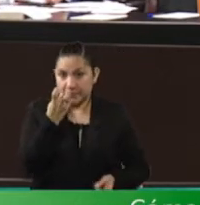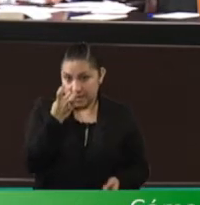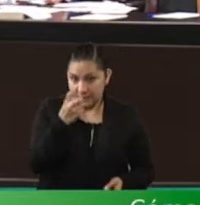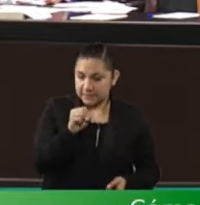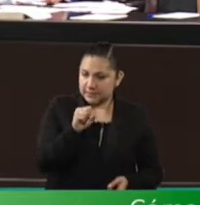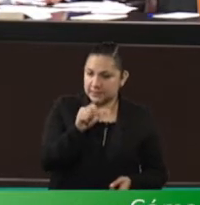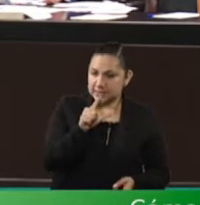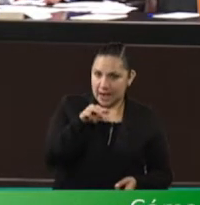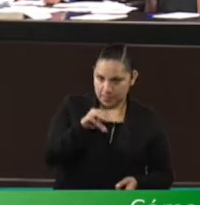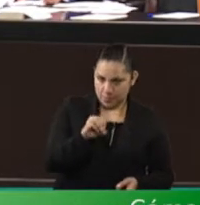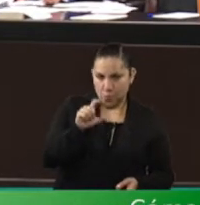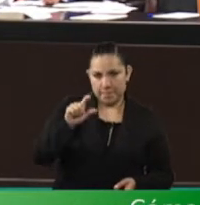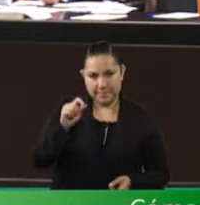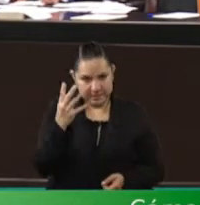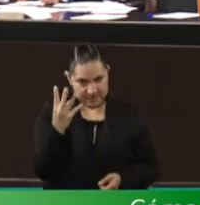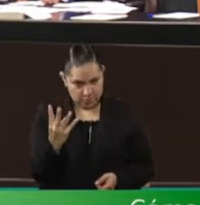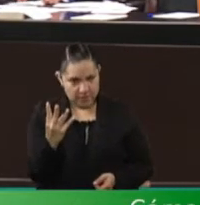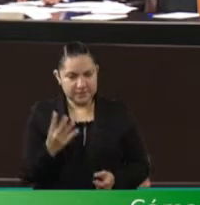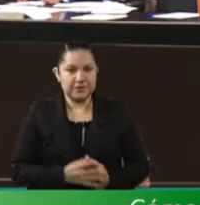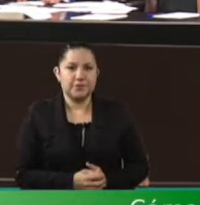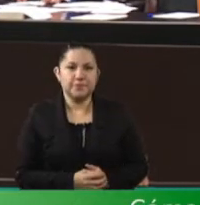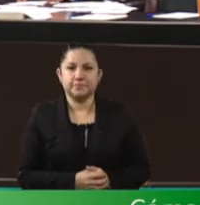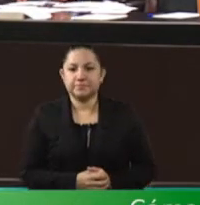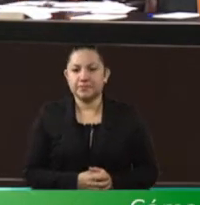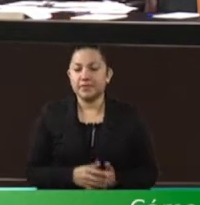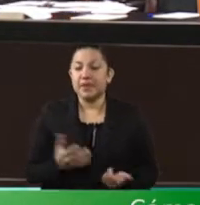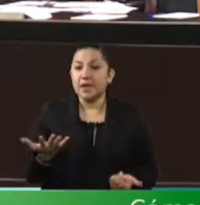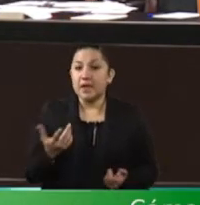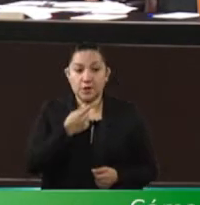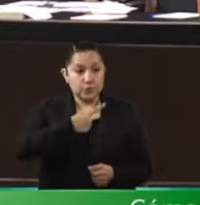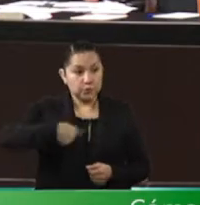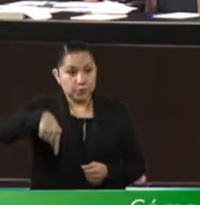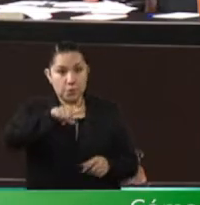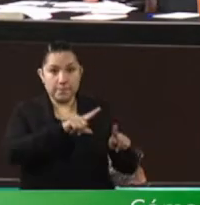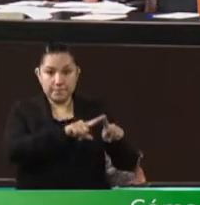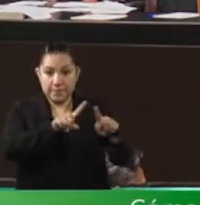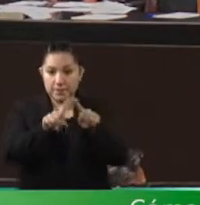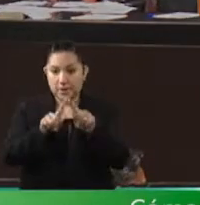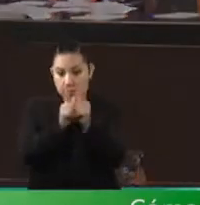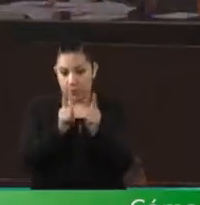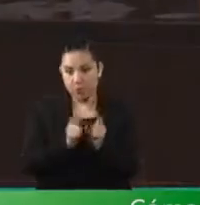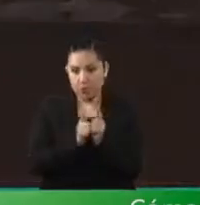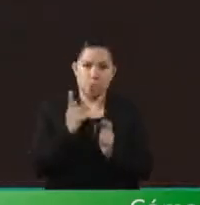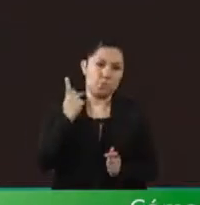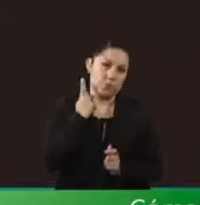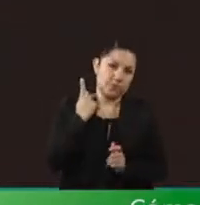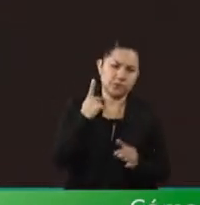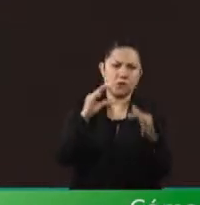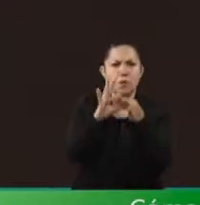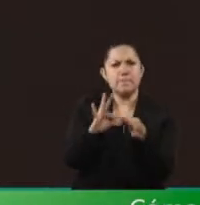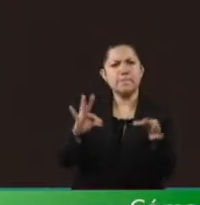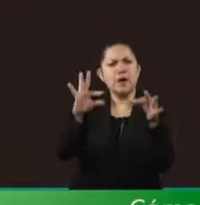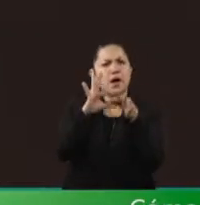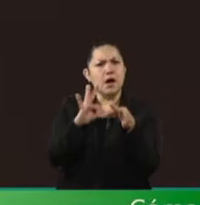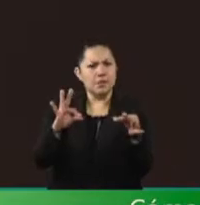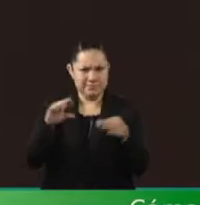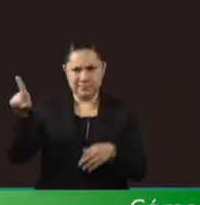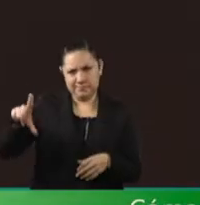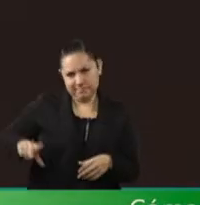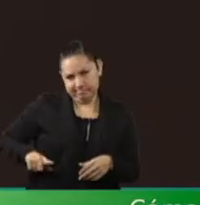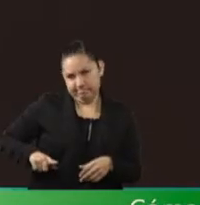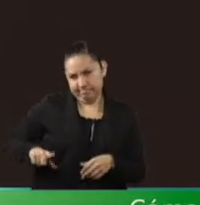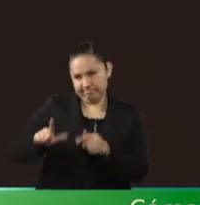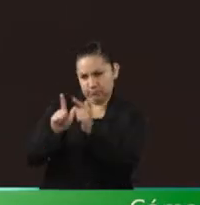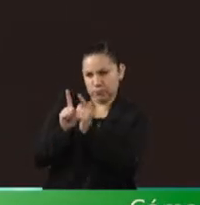compañeras y compañeros del oficialismo que han defendido este dictamen en el Tribuna y que se la han pasado diciendo que tienen que